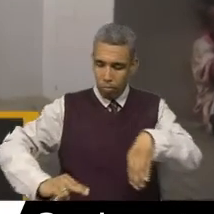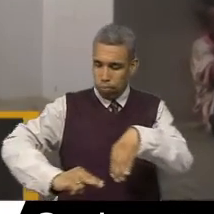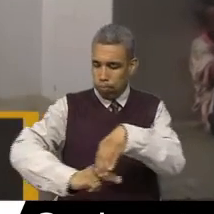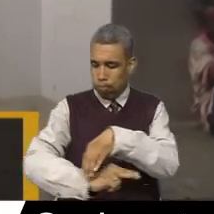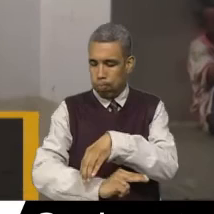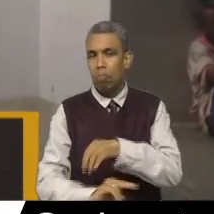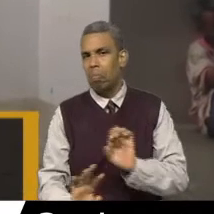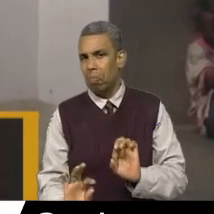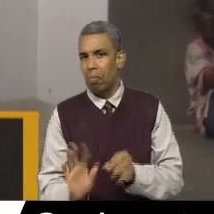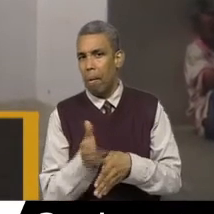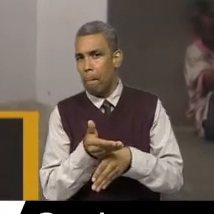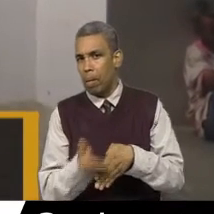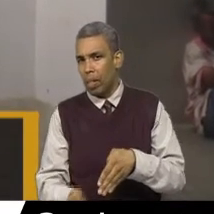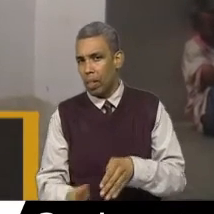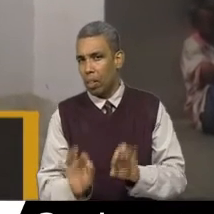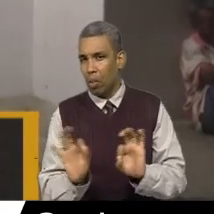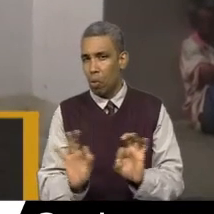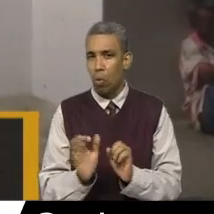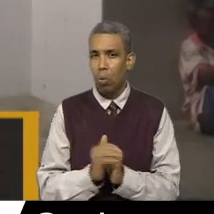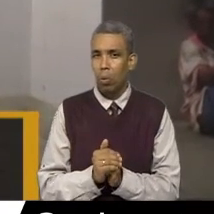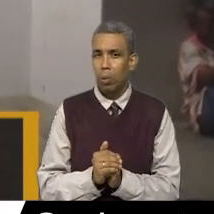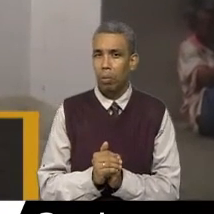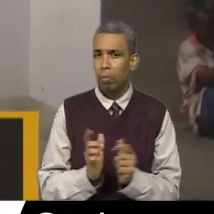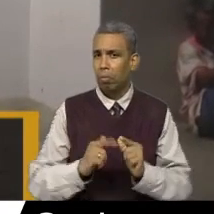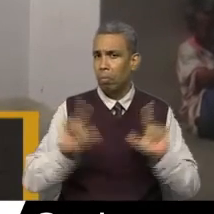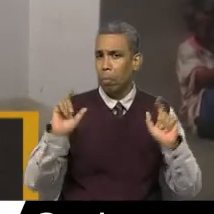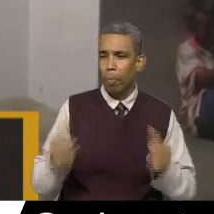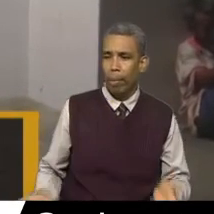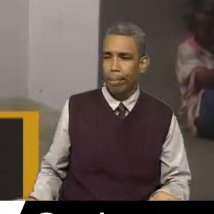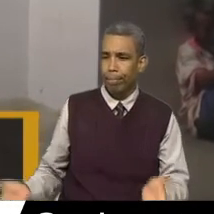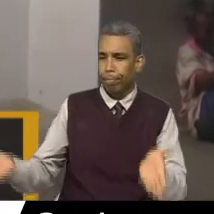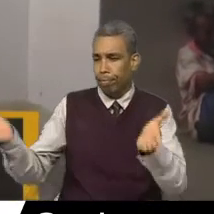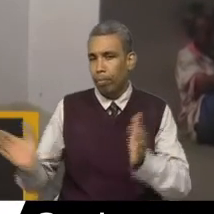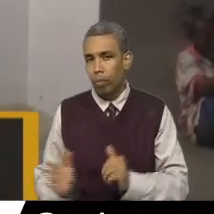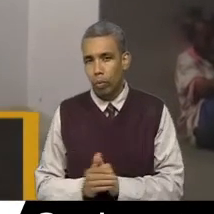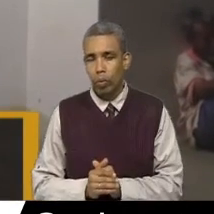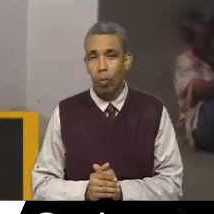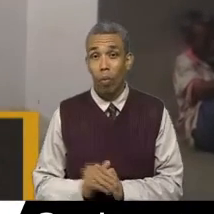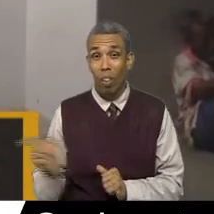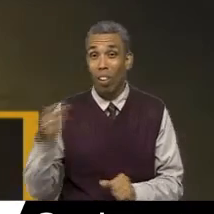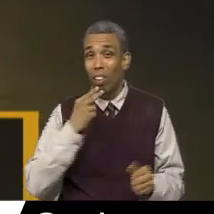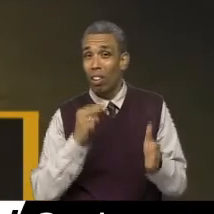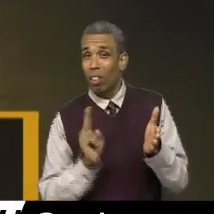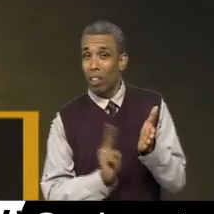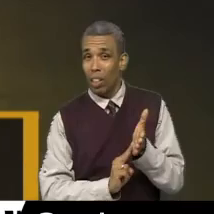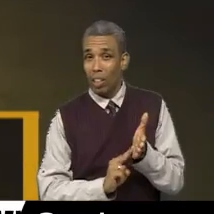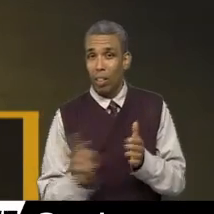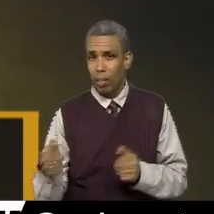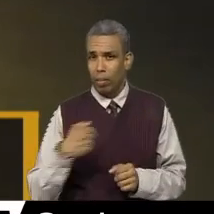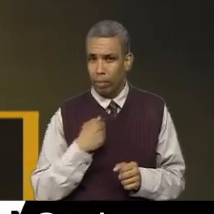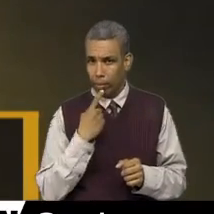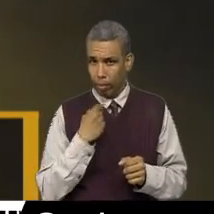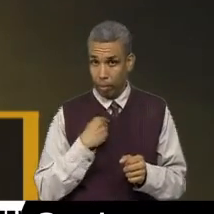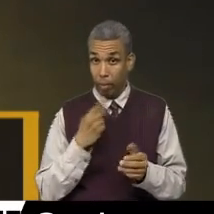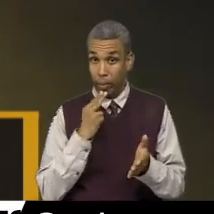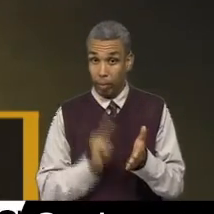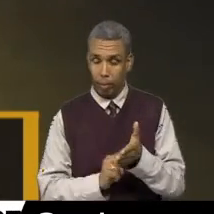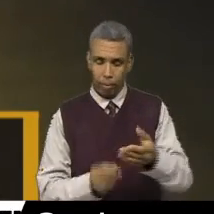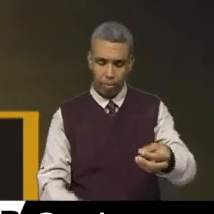trae una carta de libertad del IMPEC donde dice que sale de la cárcel por pena